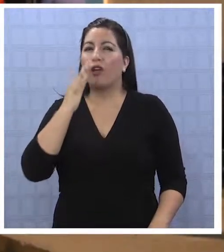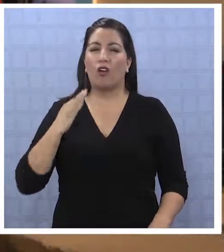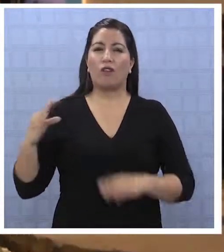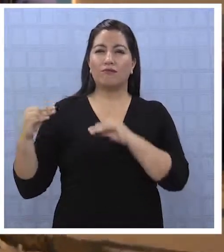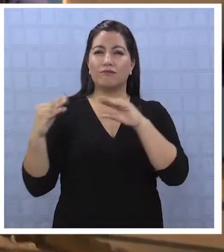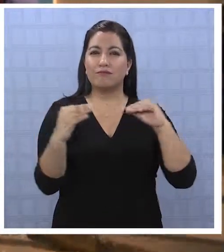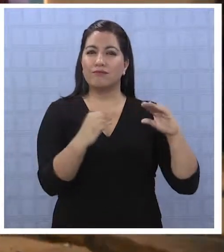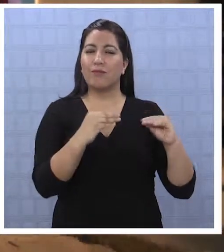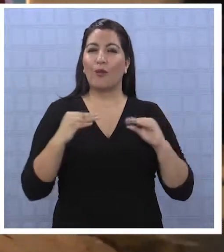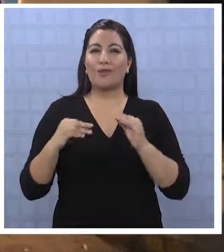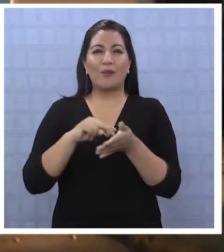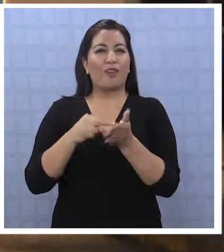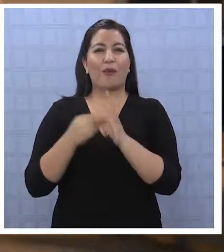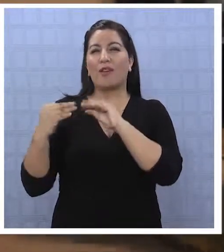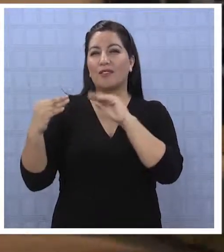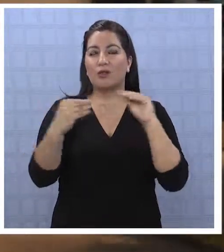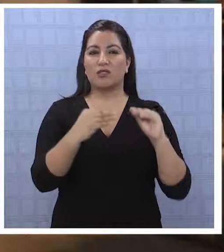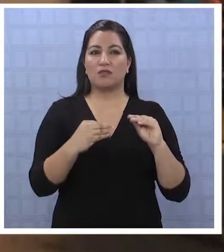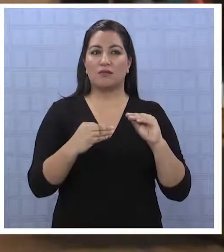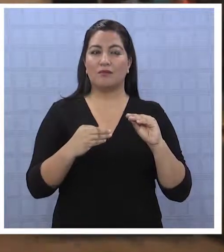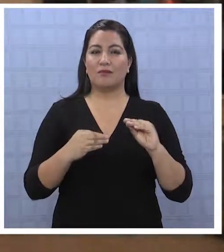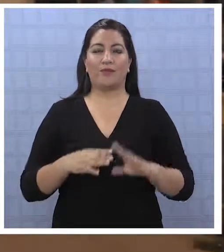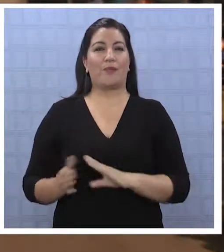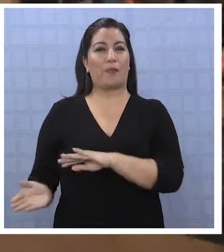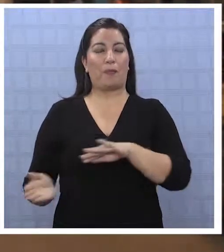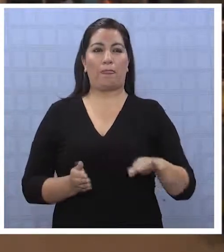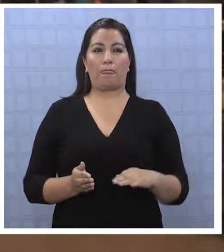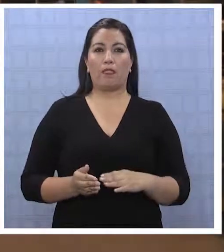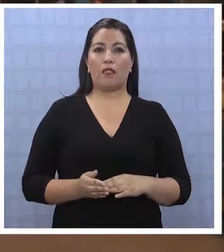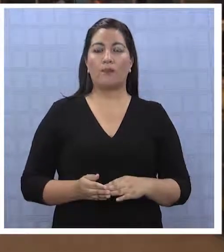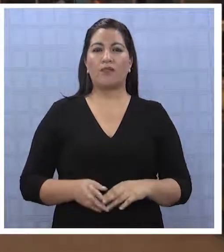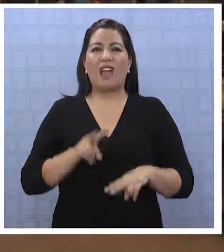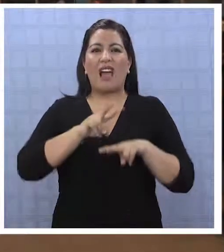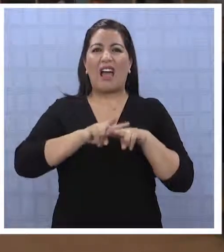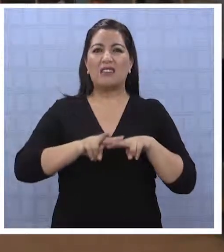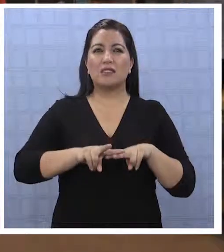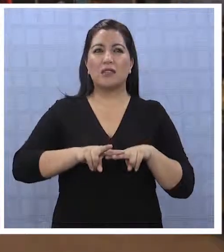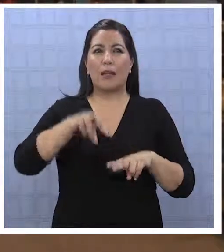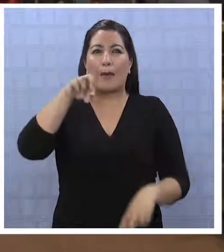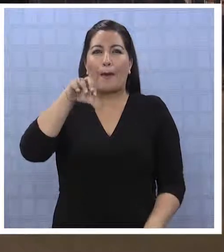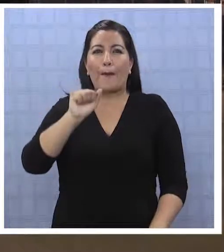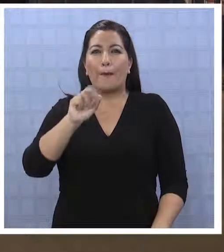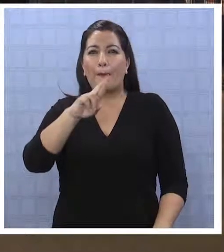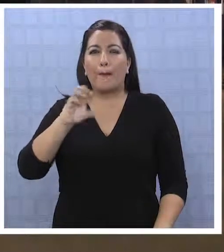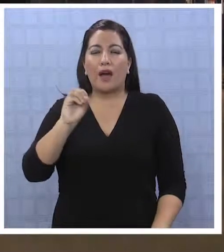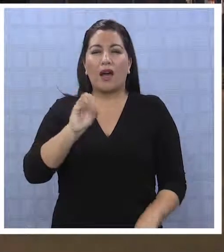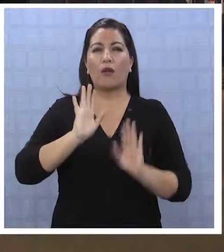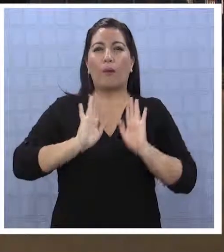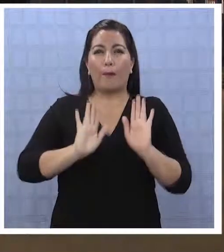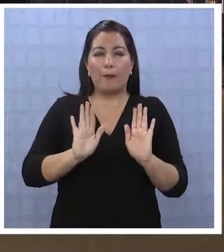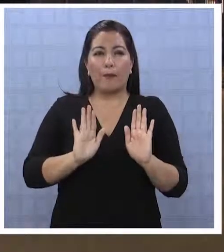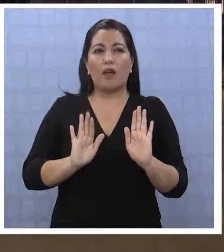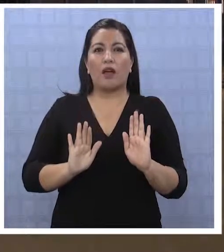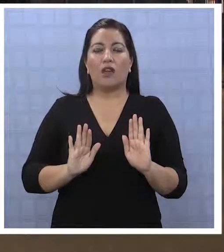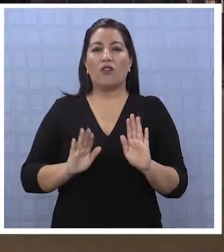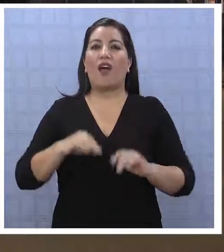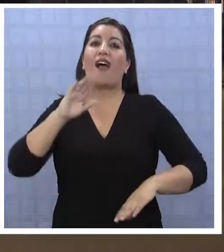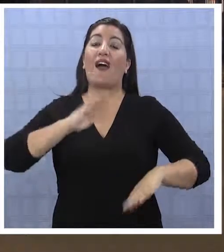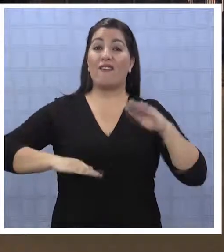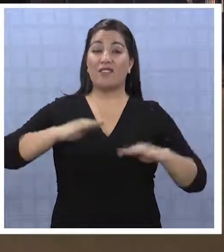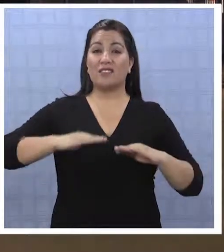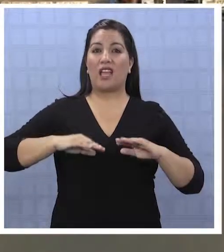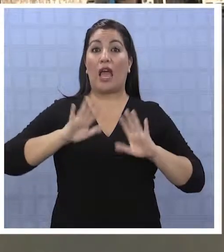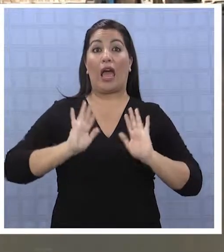y no de la forma en que se han hecho generar paro de hacer ruptura del normal desarrollo de la actividad